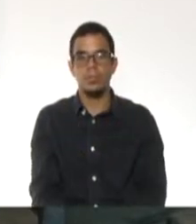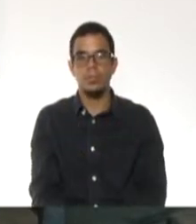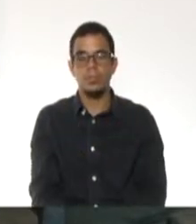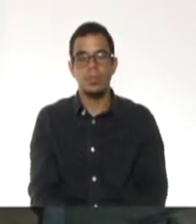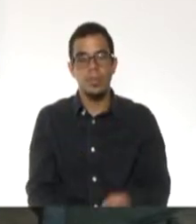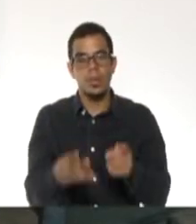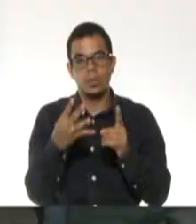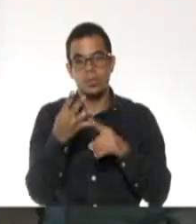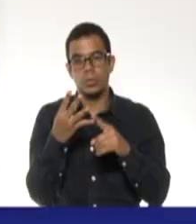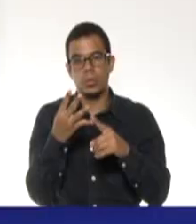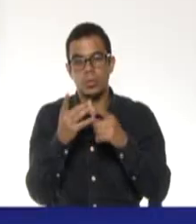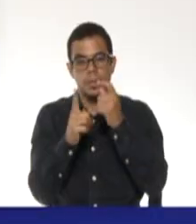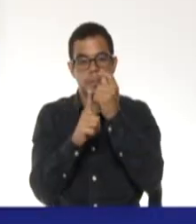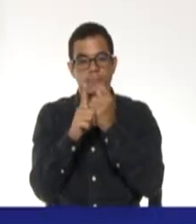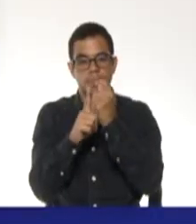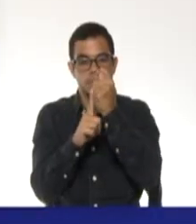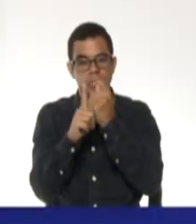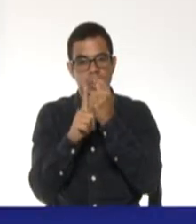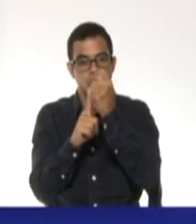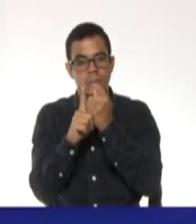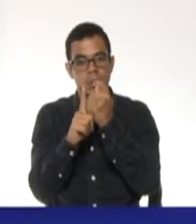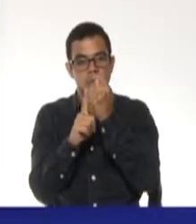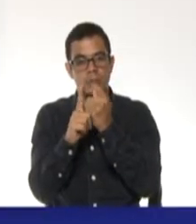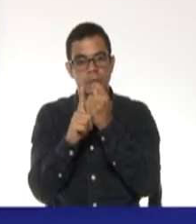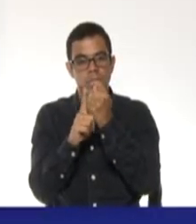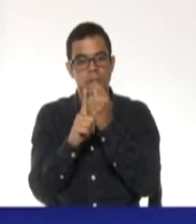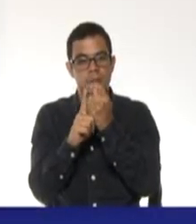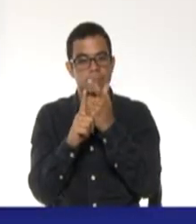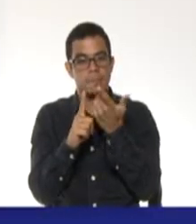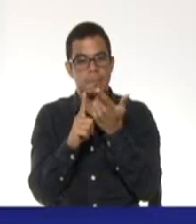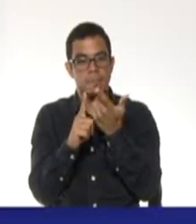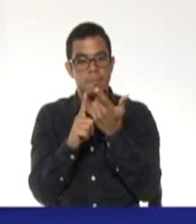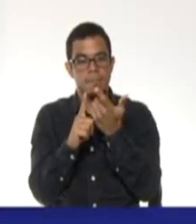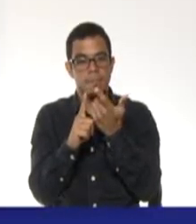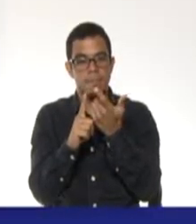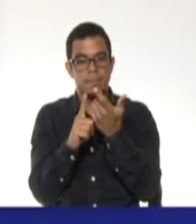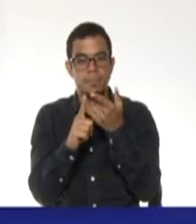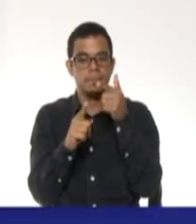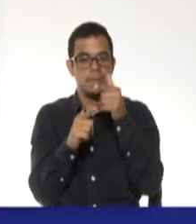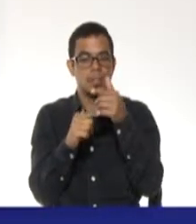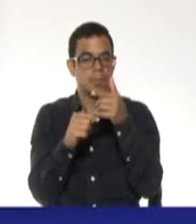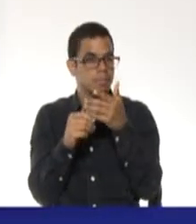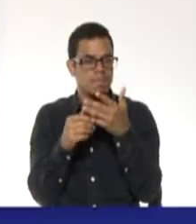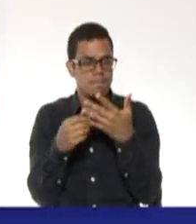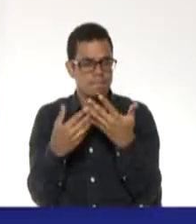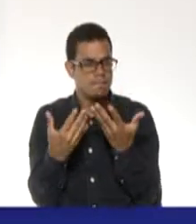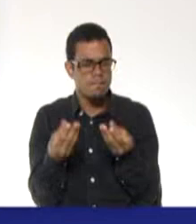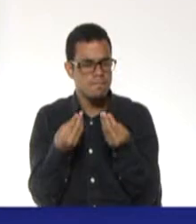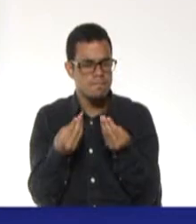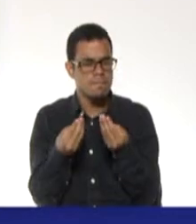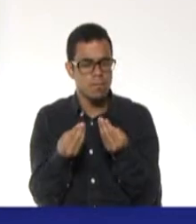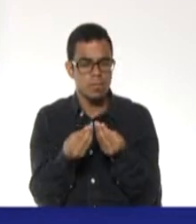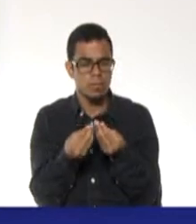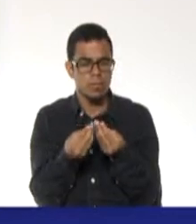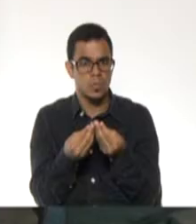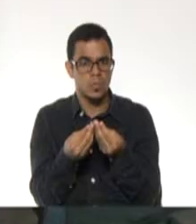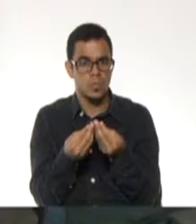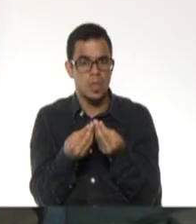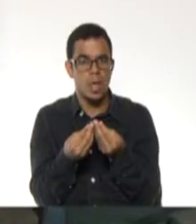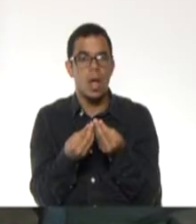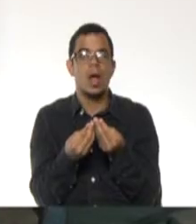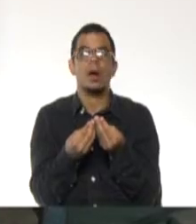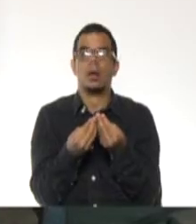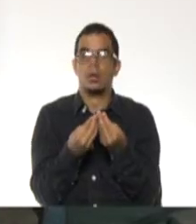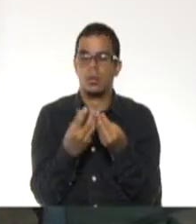termostato. Este termostato tiene la habilidad de abrir y cerrar el circuito para graduar